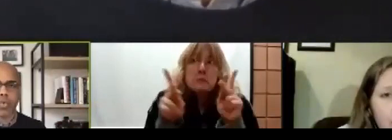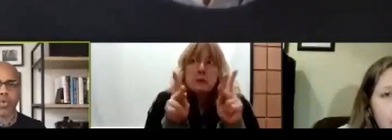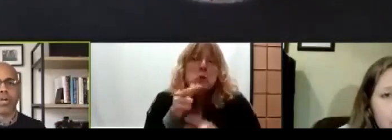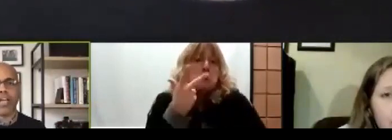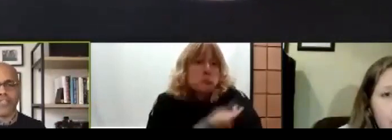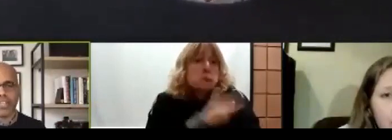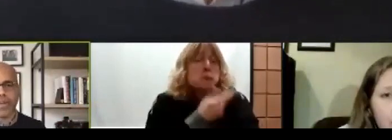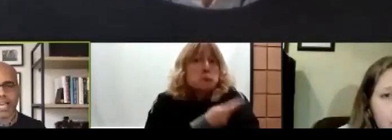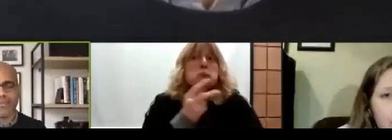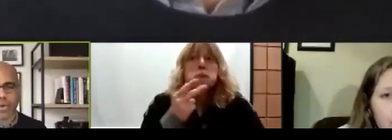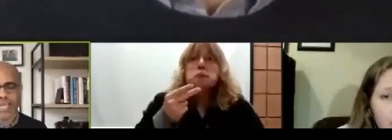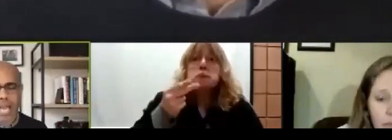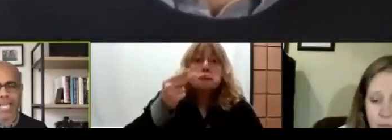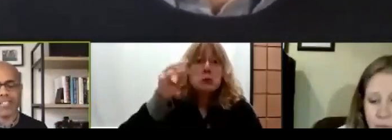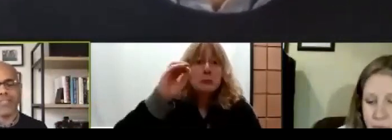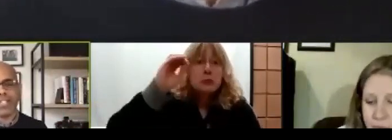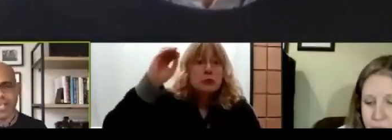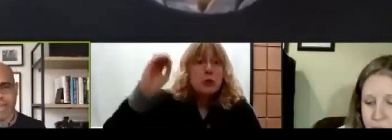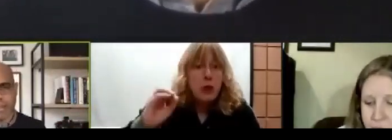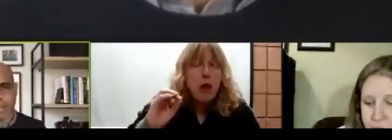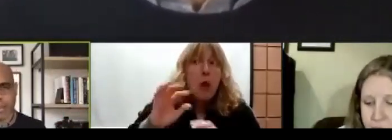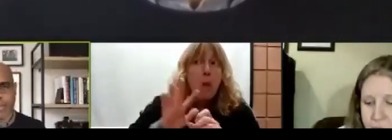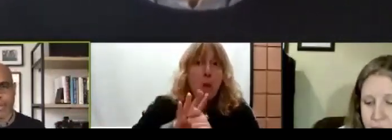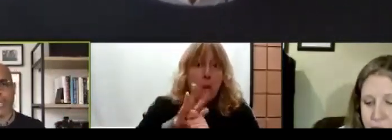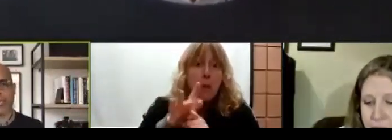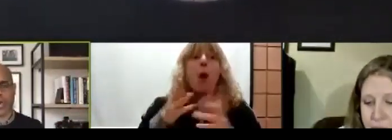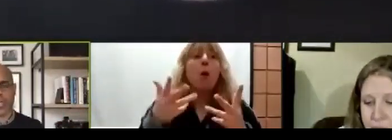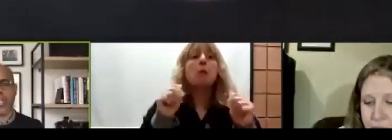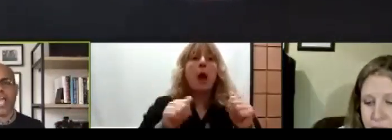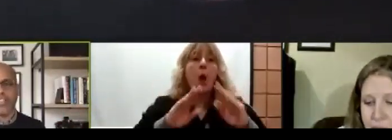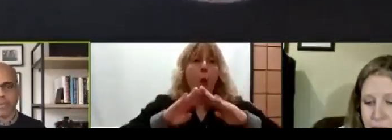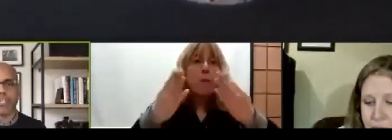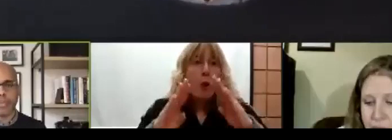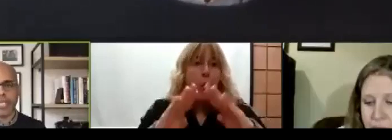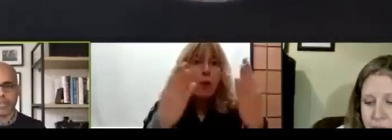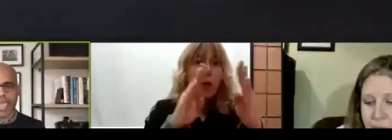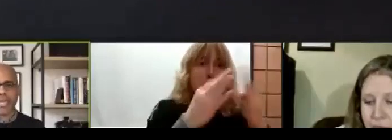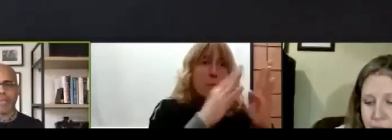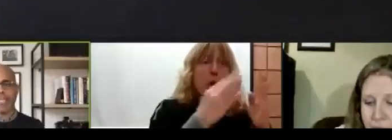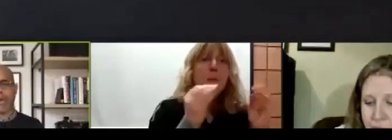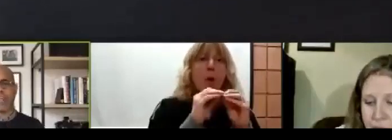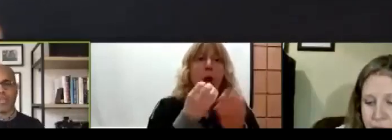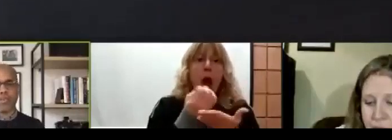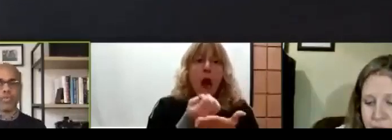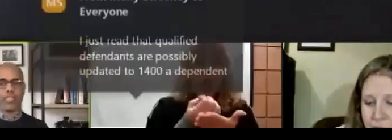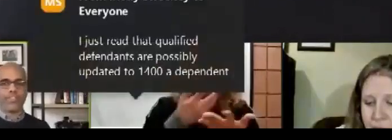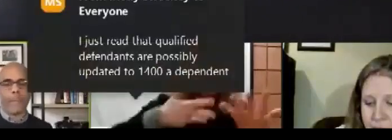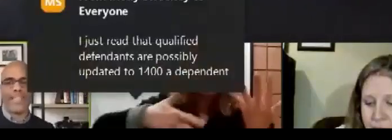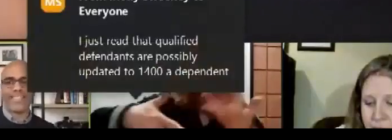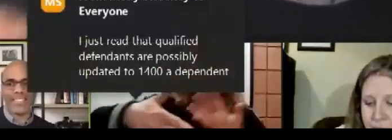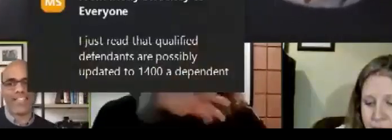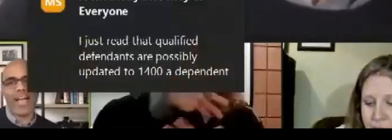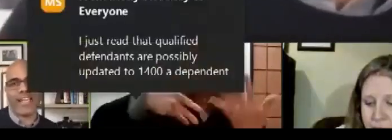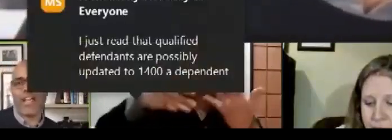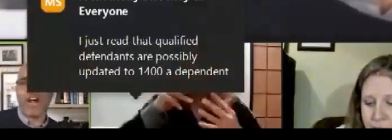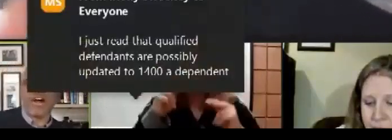unas personas dicen que hasta el final del verano otros dicen hasta el otoño pero se espera